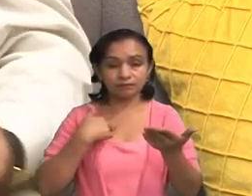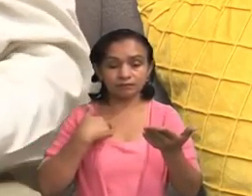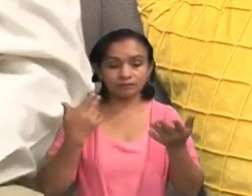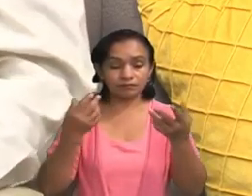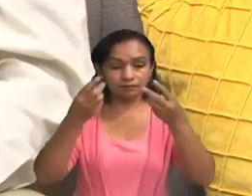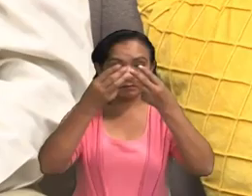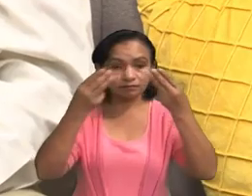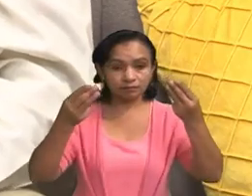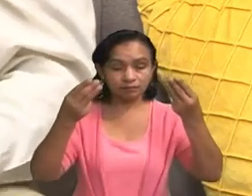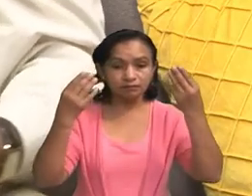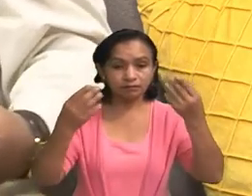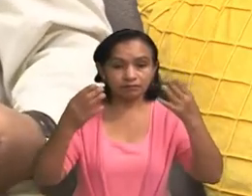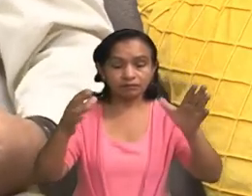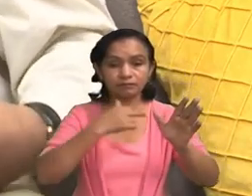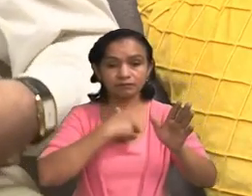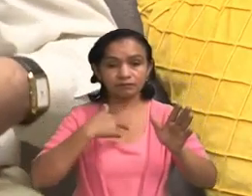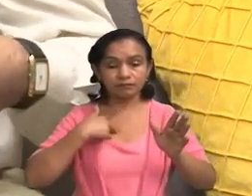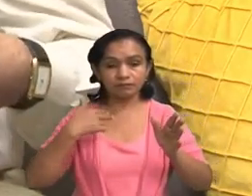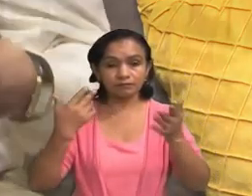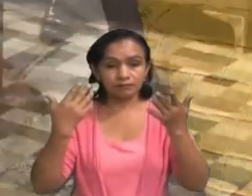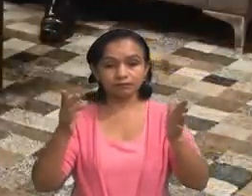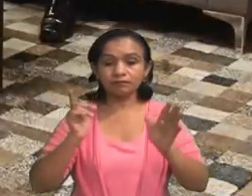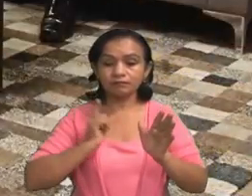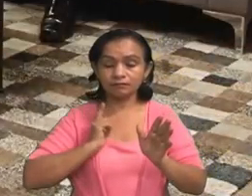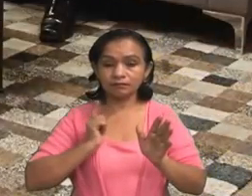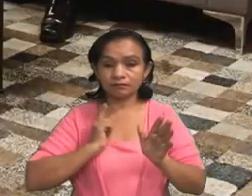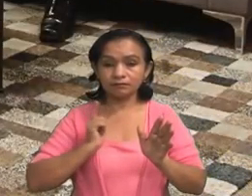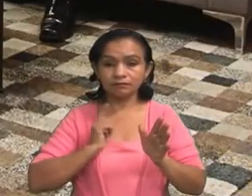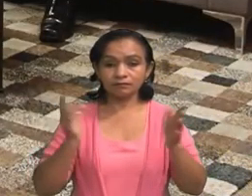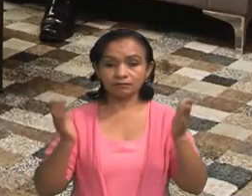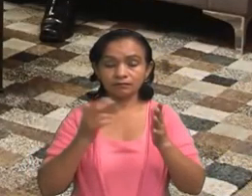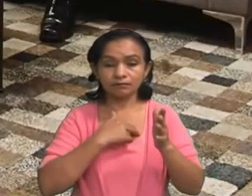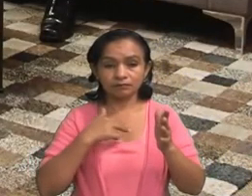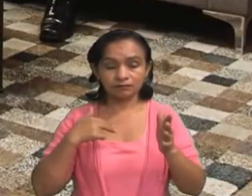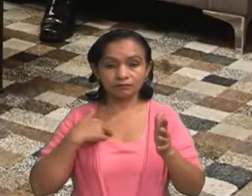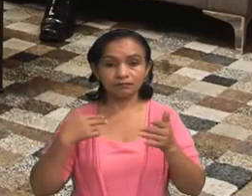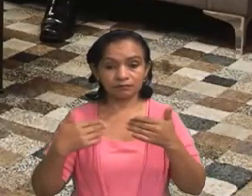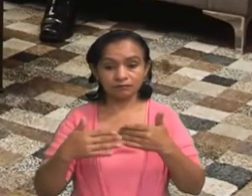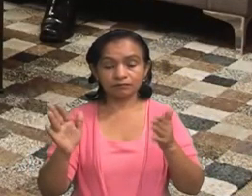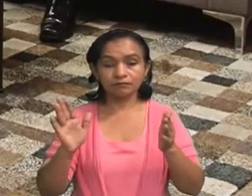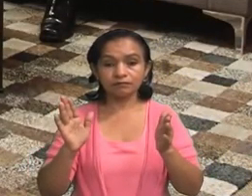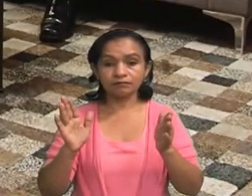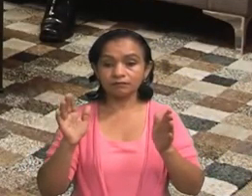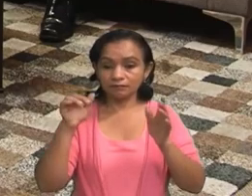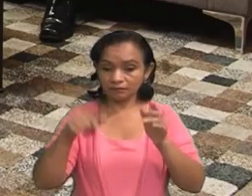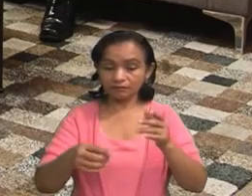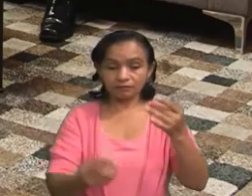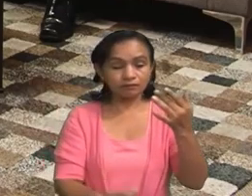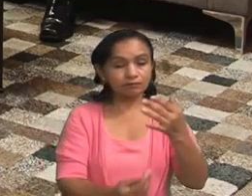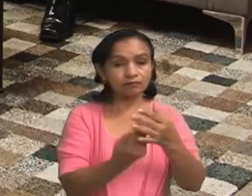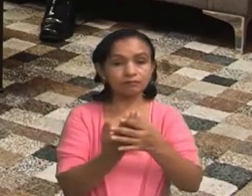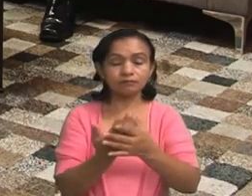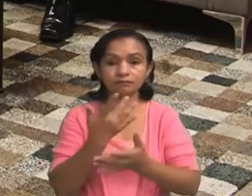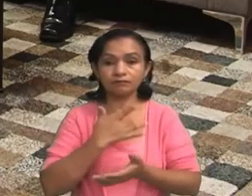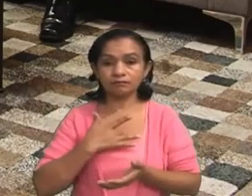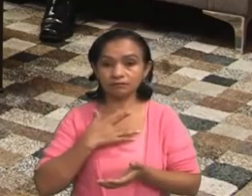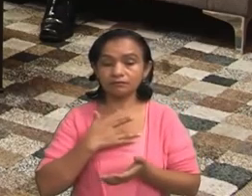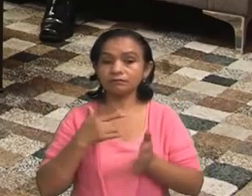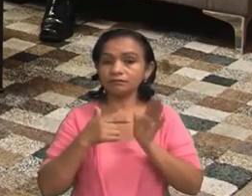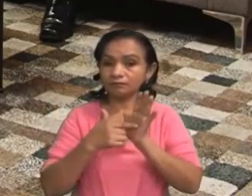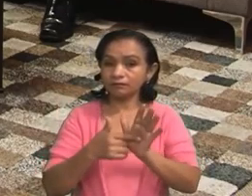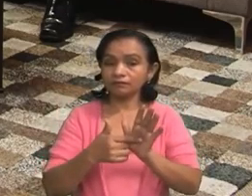bioinsumos, pues entonces las universidades tienen que buscar cómo generar esos bioinsumos que los productores de este país están necesitando, okay, por